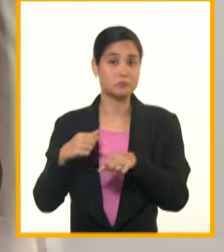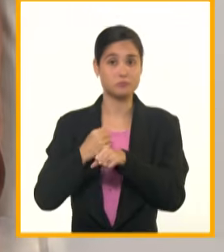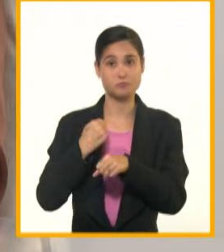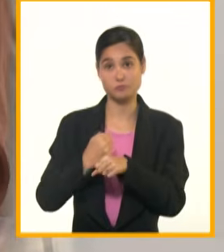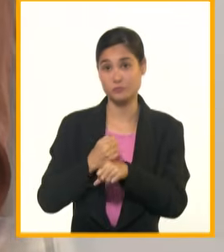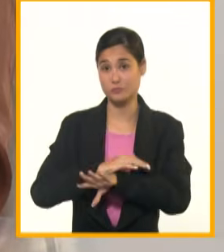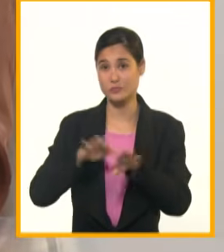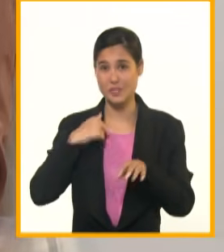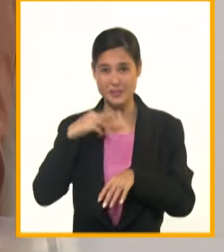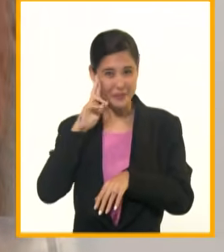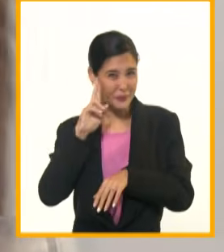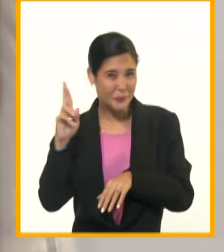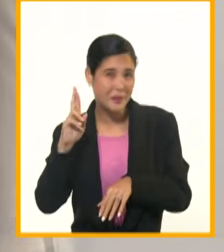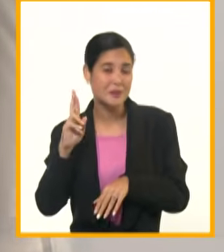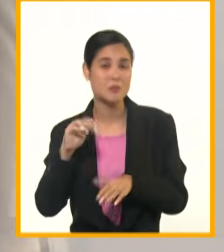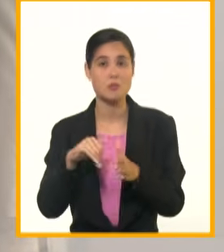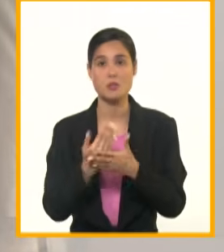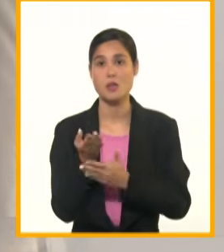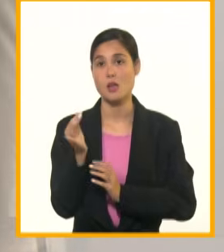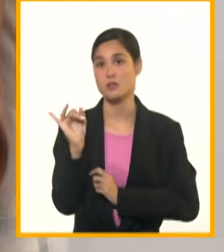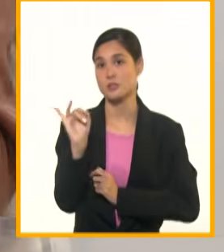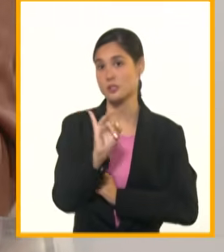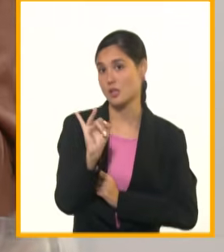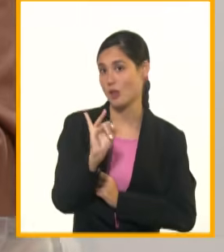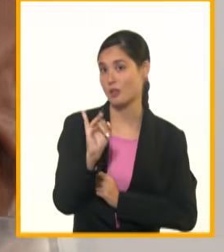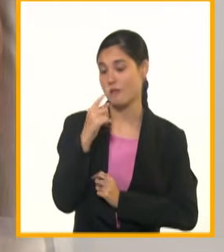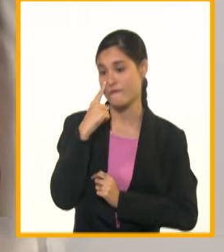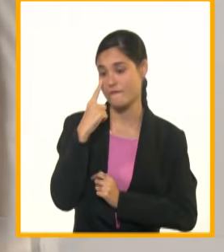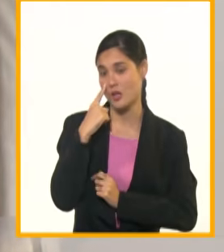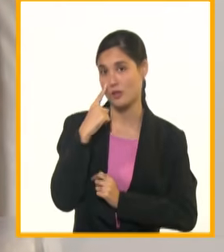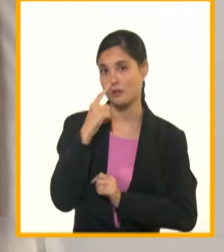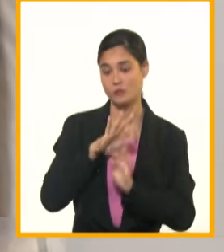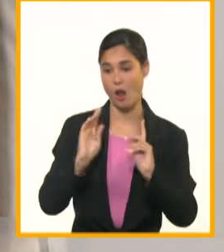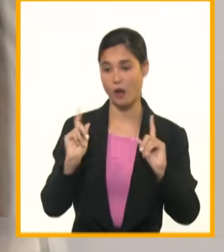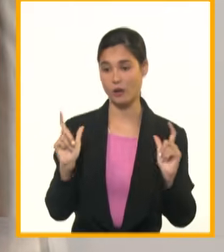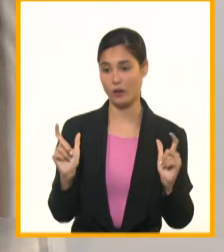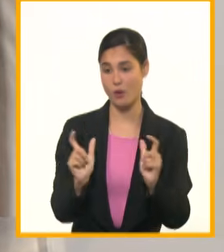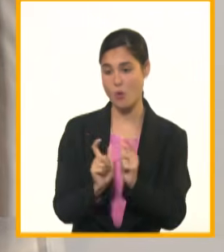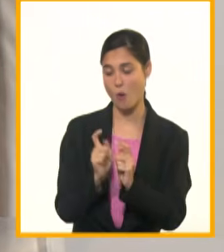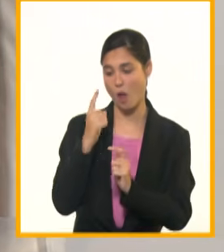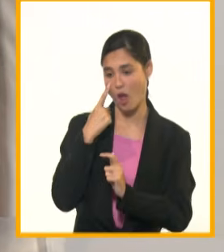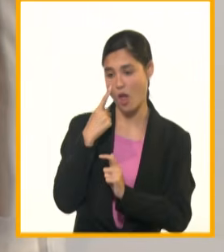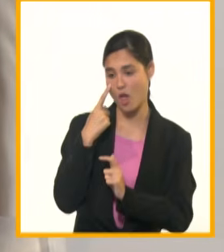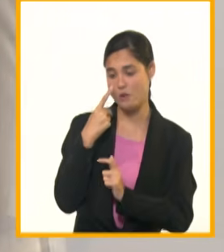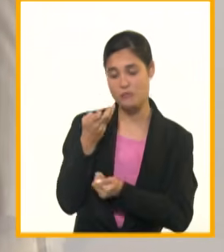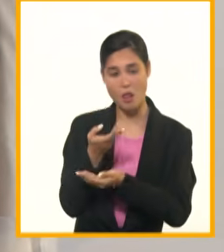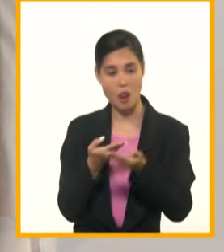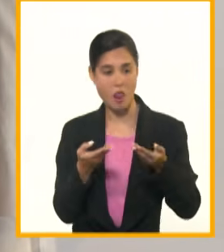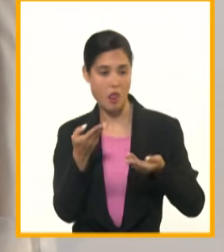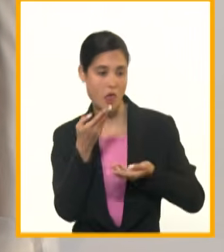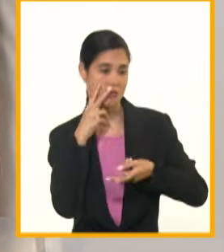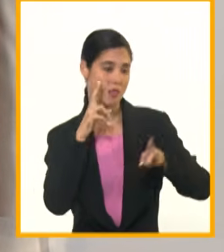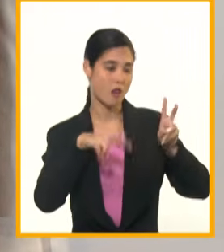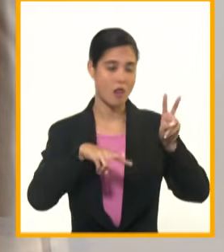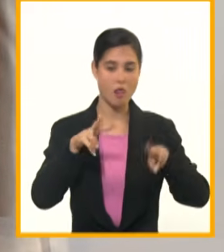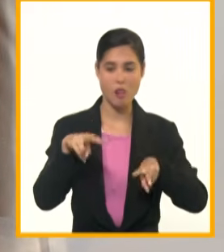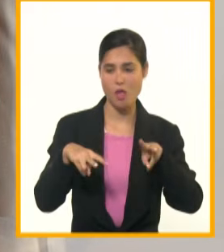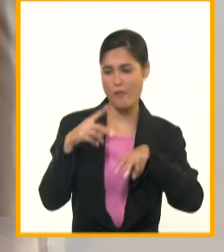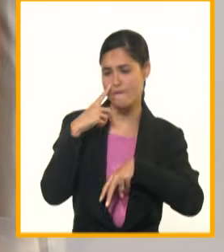7, partiendo de los bajos rendimientos que está teniendo la agricultura por la falta de